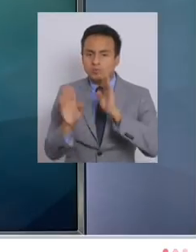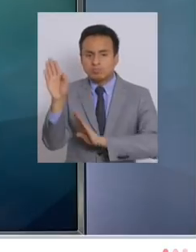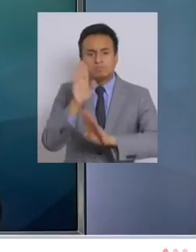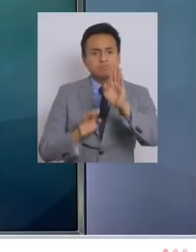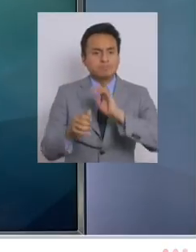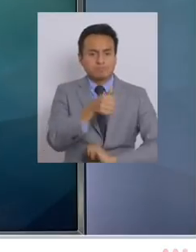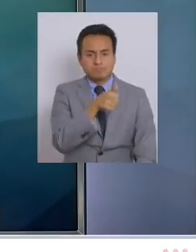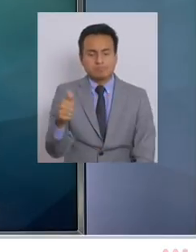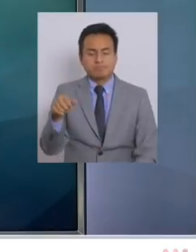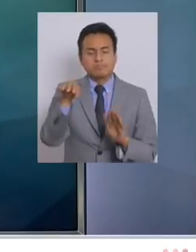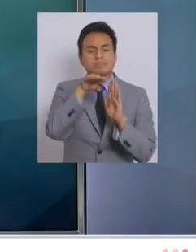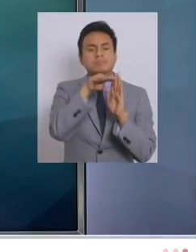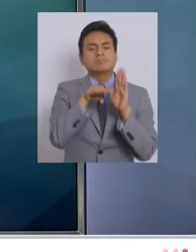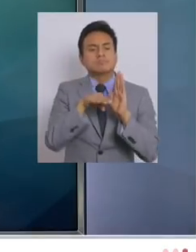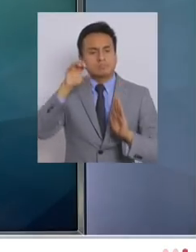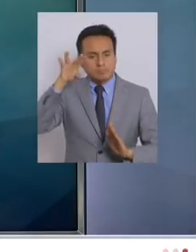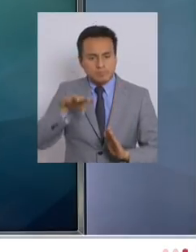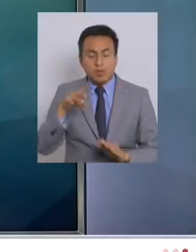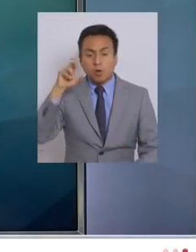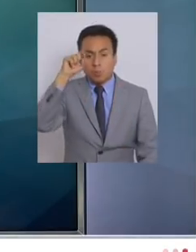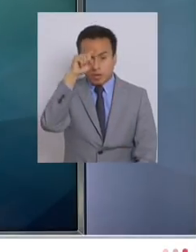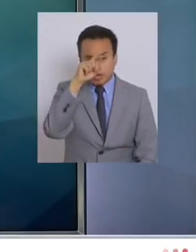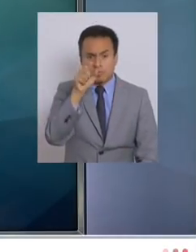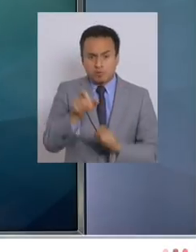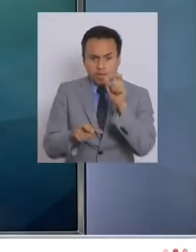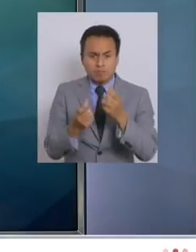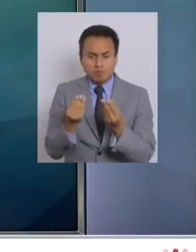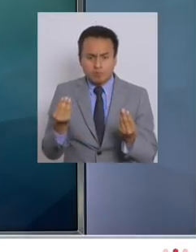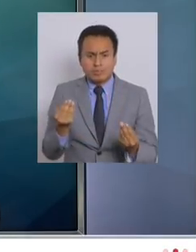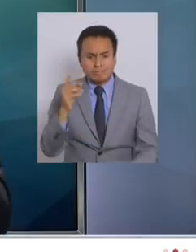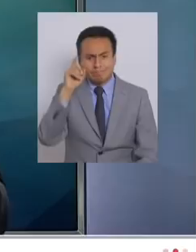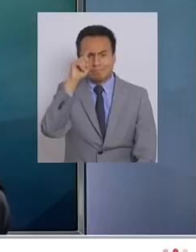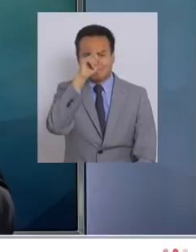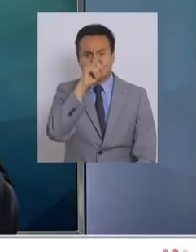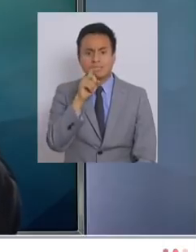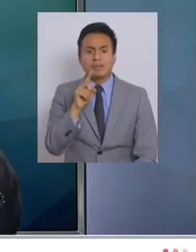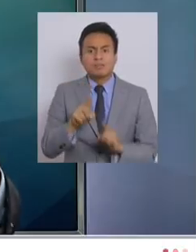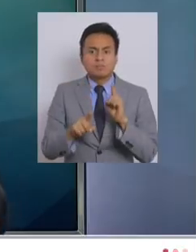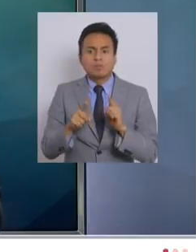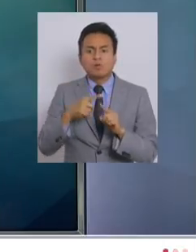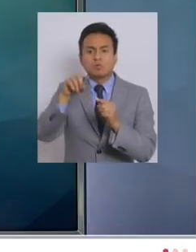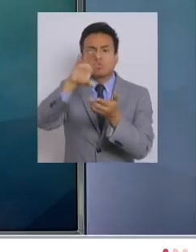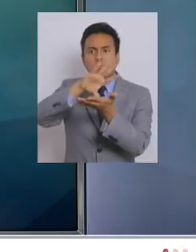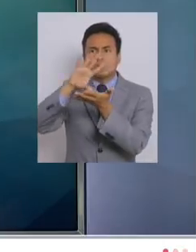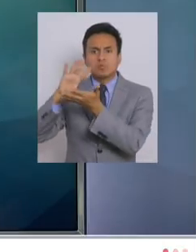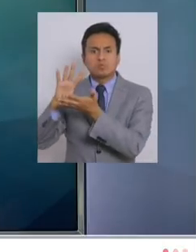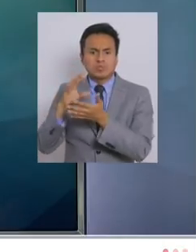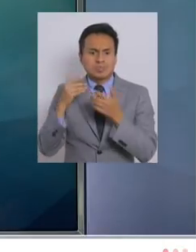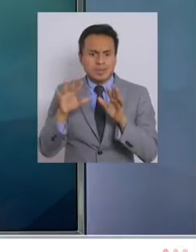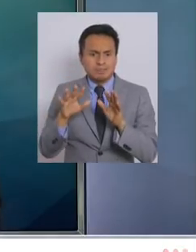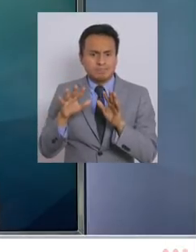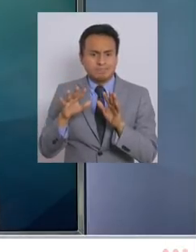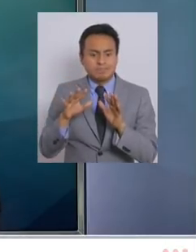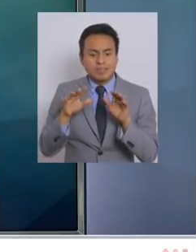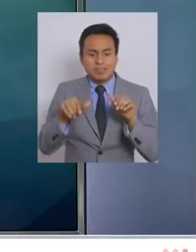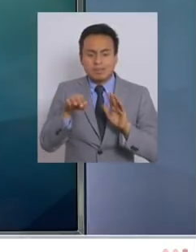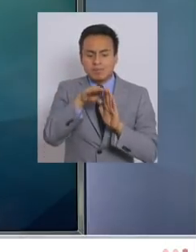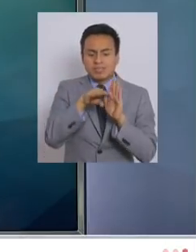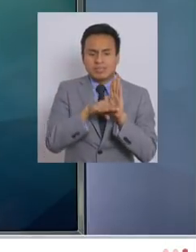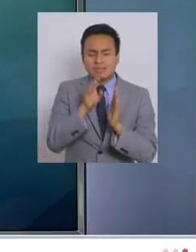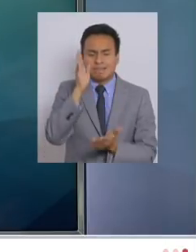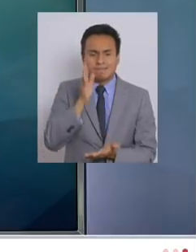todos son medidas que sabemos que son complicadas para muchas personas son medidas que se han tomado obama en otras partes del mundo estas son medidas